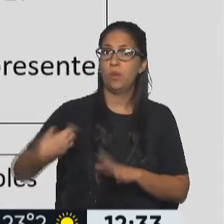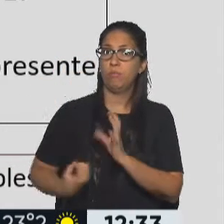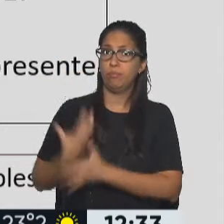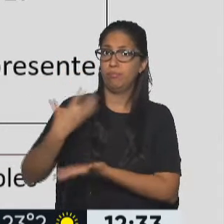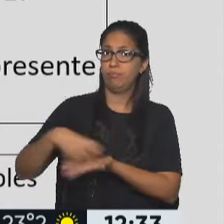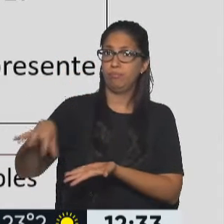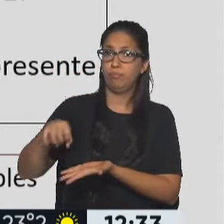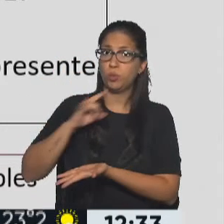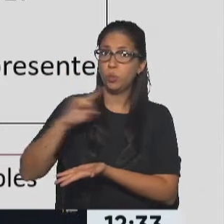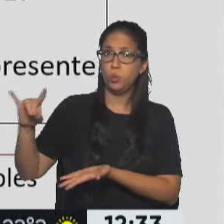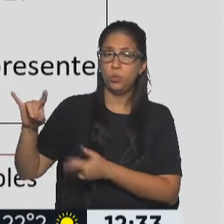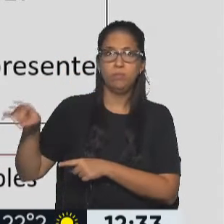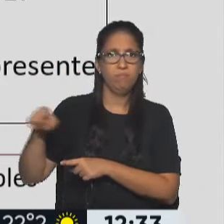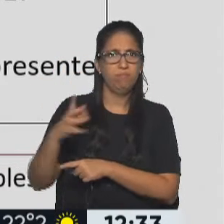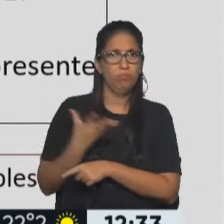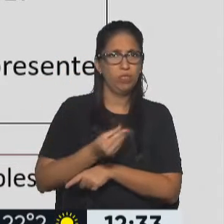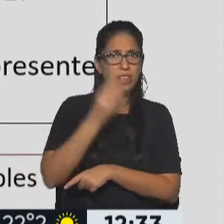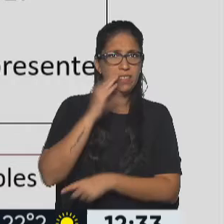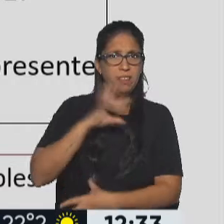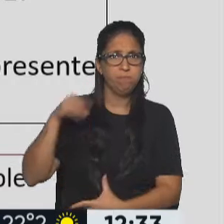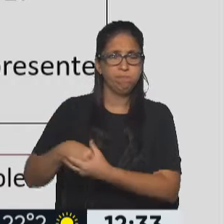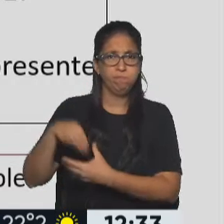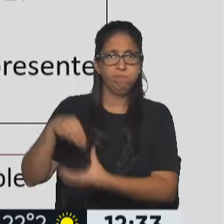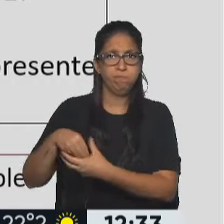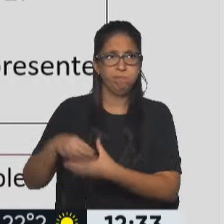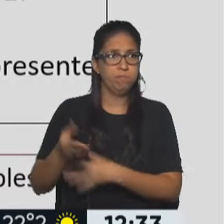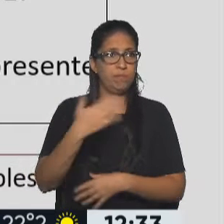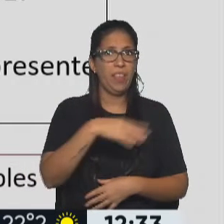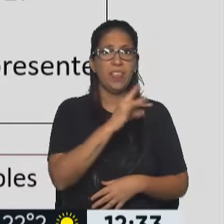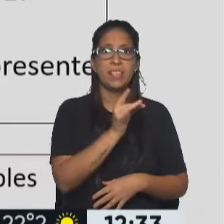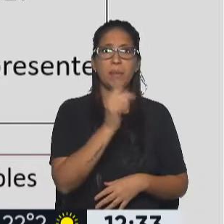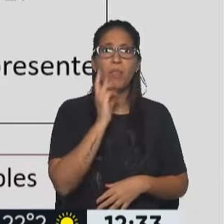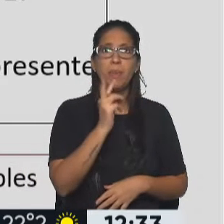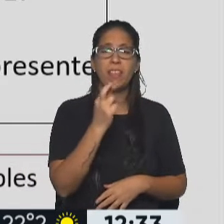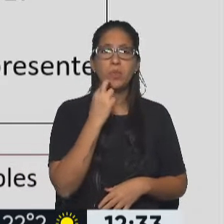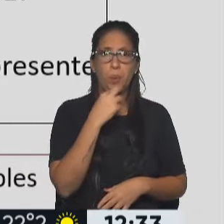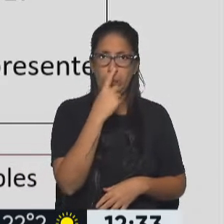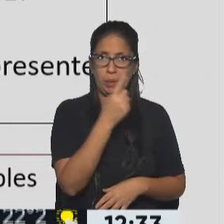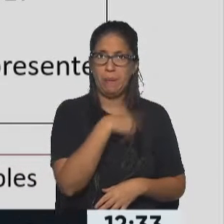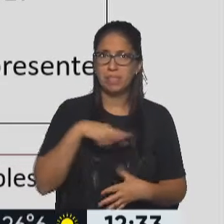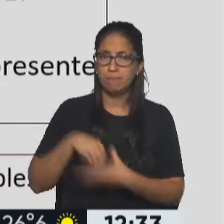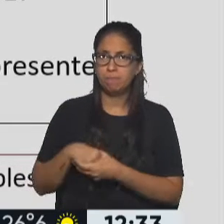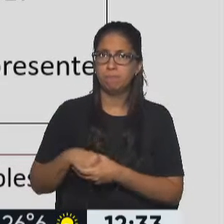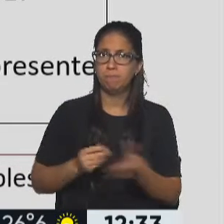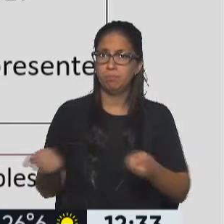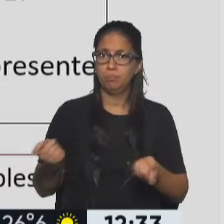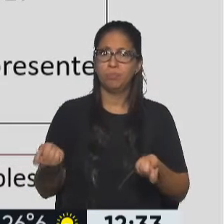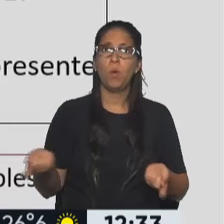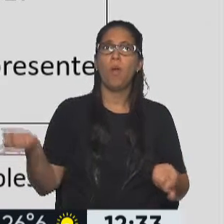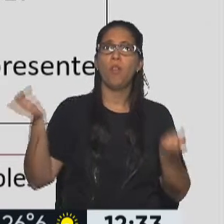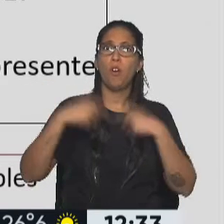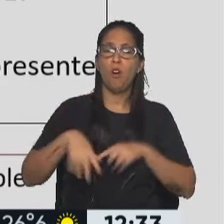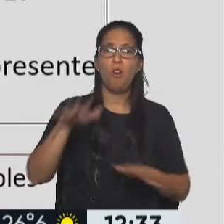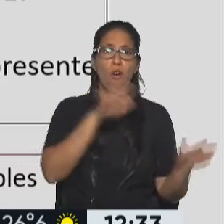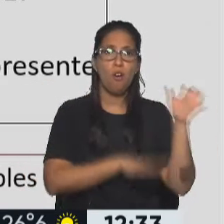se ha visto intervenido muchas veces. La última fue en diciembre del 2019 y evidentemente la recomposición